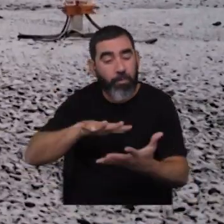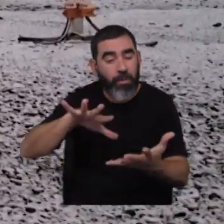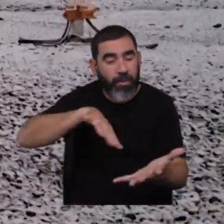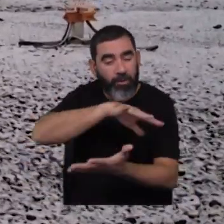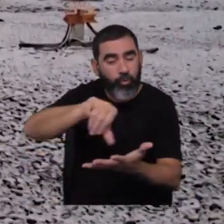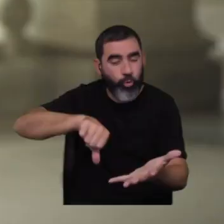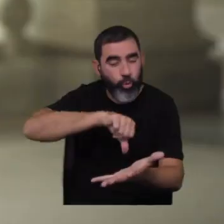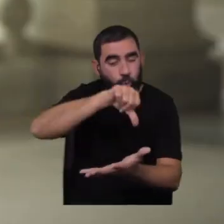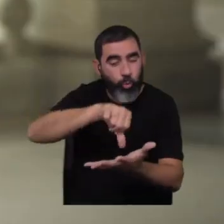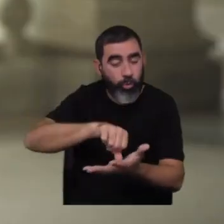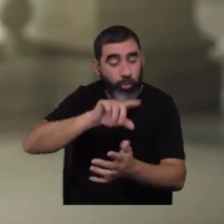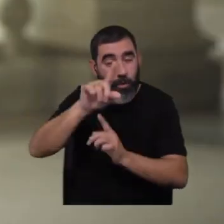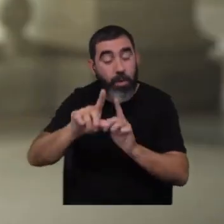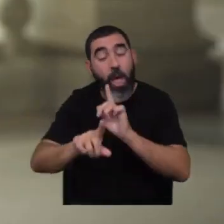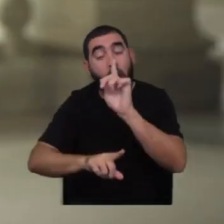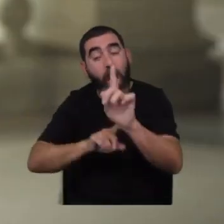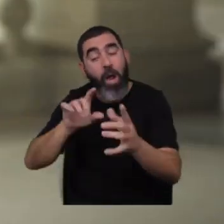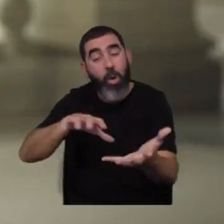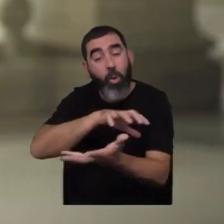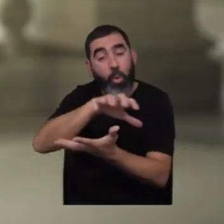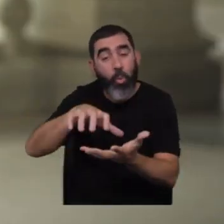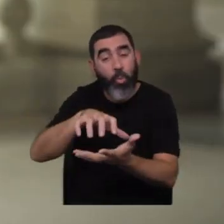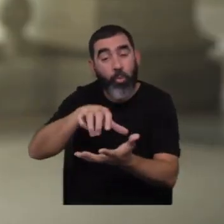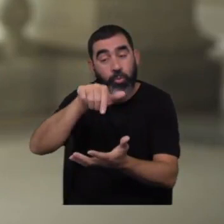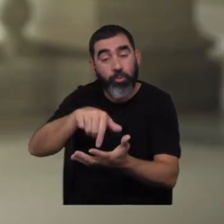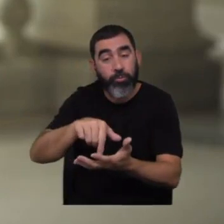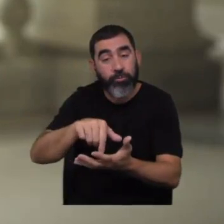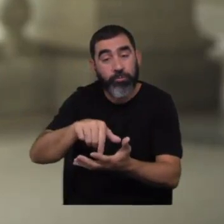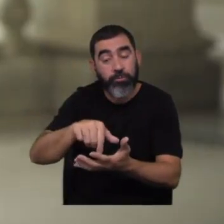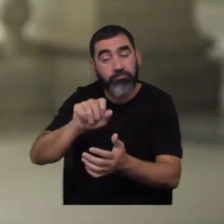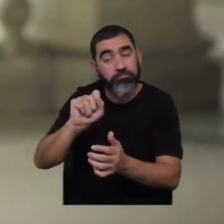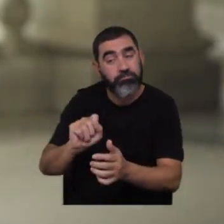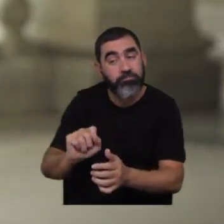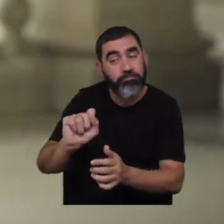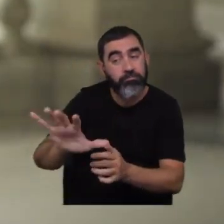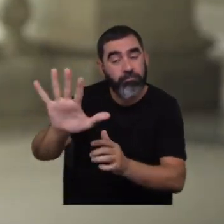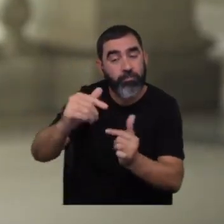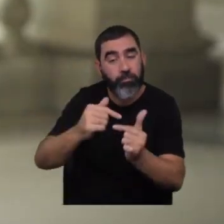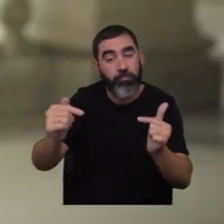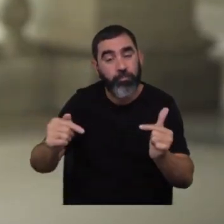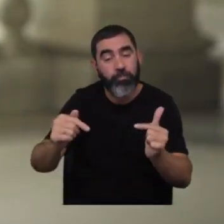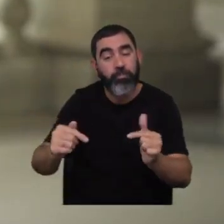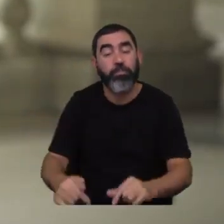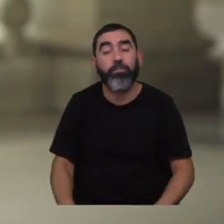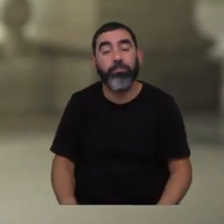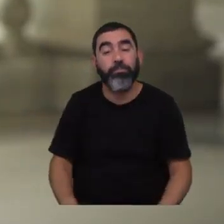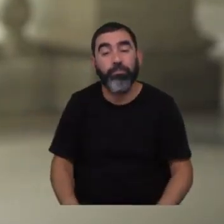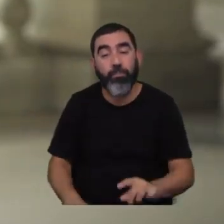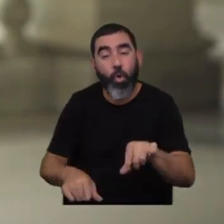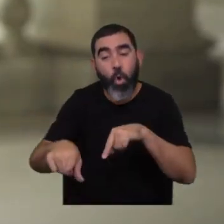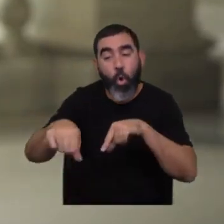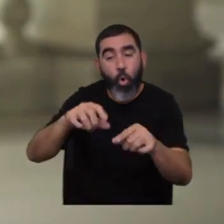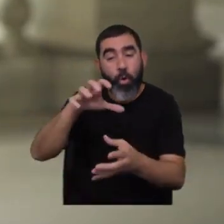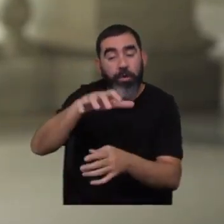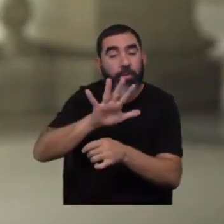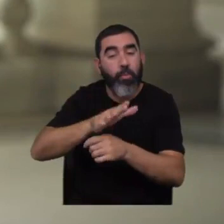y más antropizados. En algunos sitios, como la península Fildes, que tiene algunas particularidades, es un hub logístico, es como la puerta